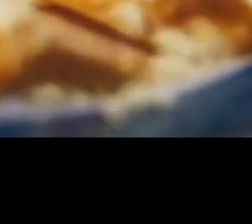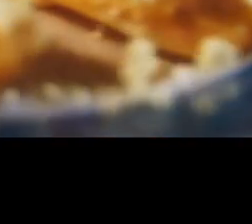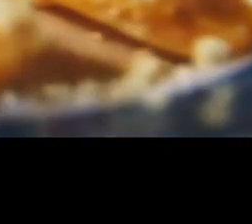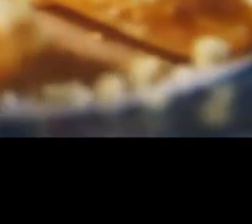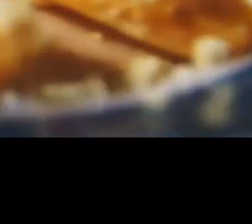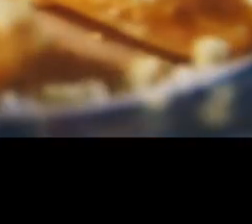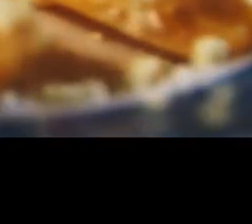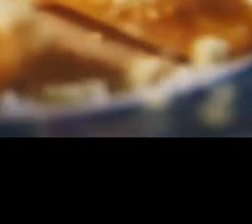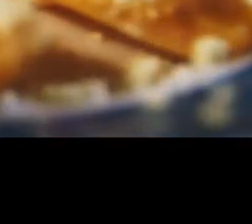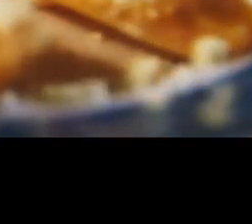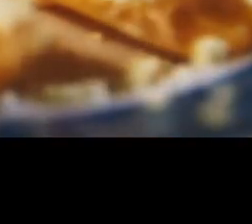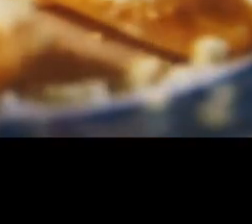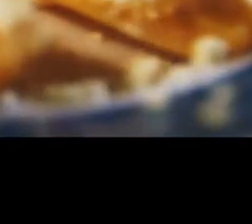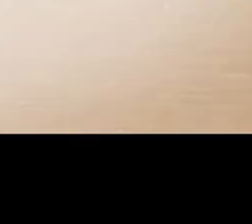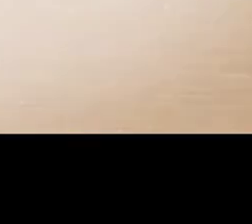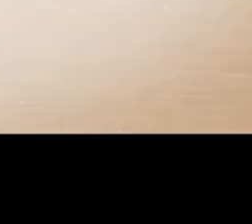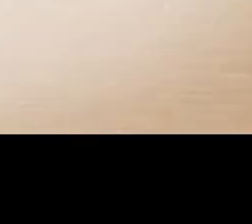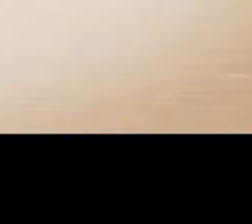bien